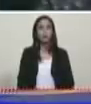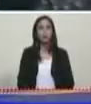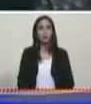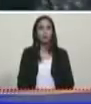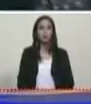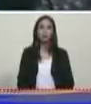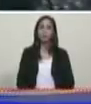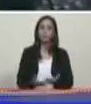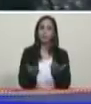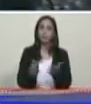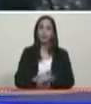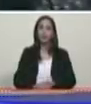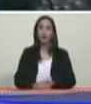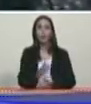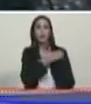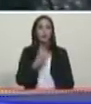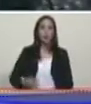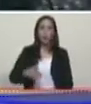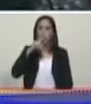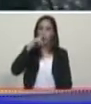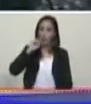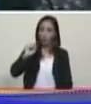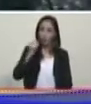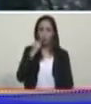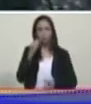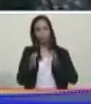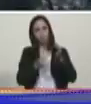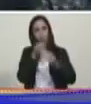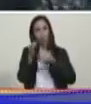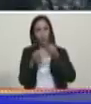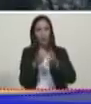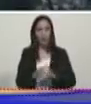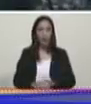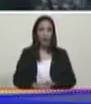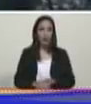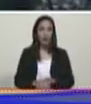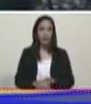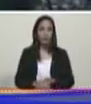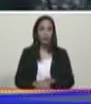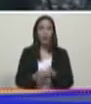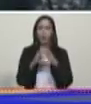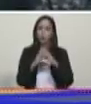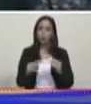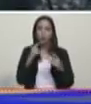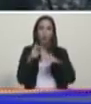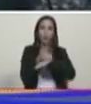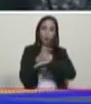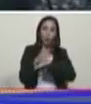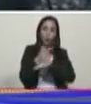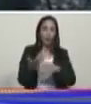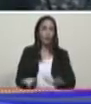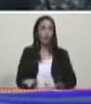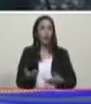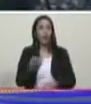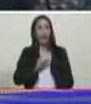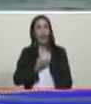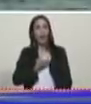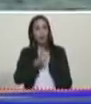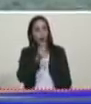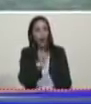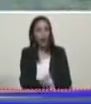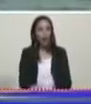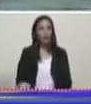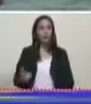Comandante presidente, quiero expresarle en nombre de lo que cumplimos funciones de gobierno, el señor alcalde